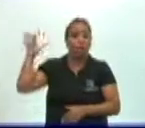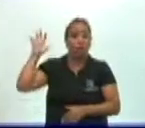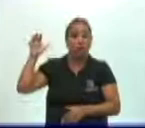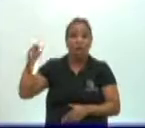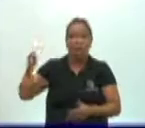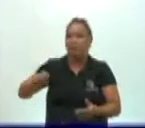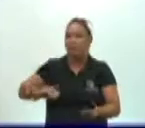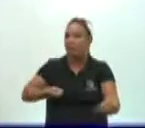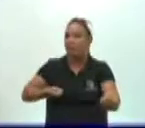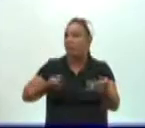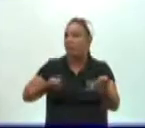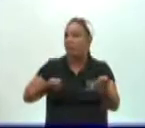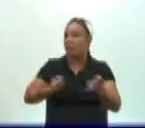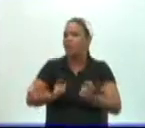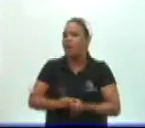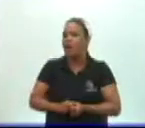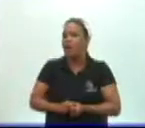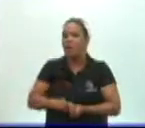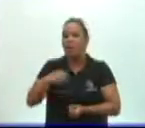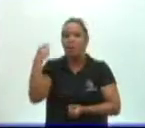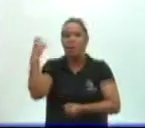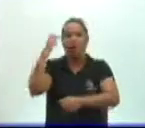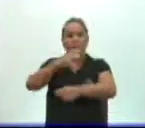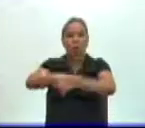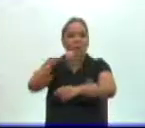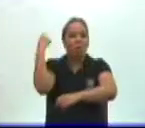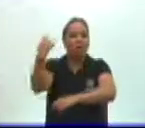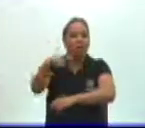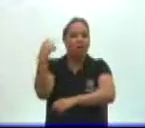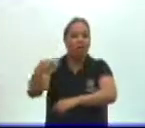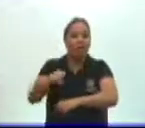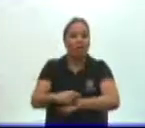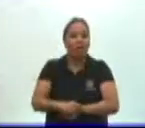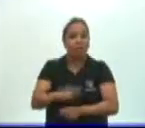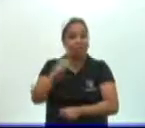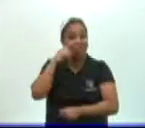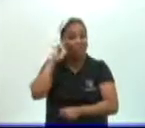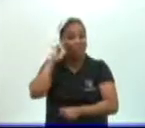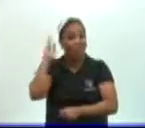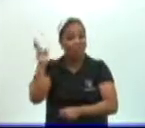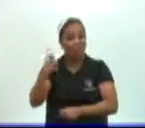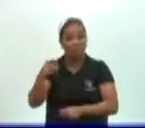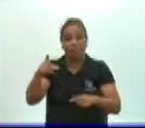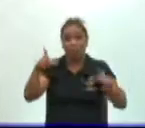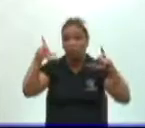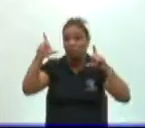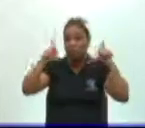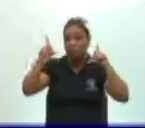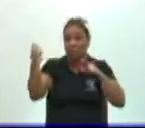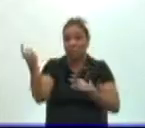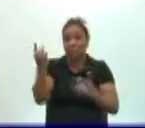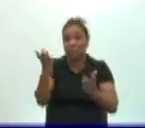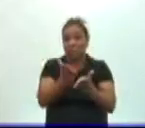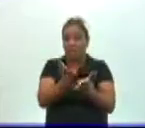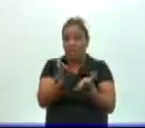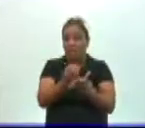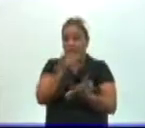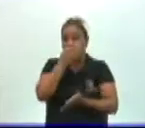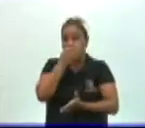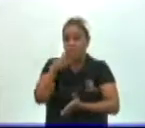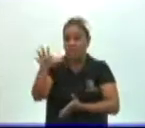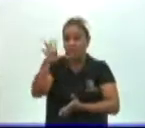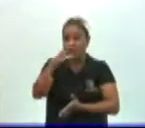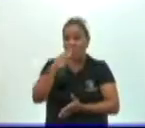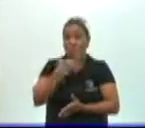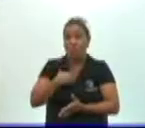la trata de esclavos. Recuerden aquellas imágenes tan impactantes que conocimos en las primeras clases y cómo el